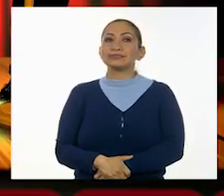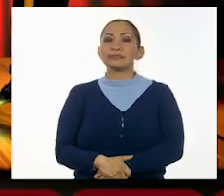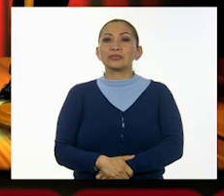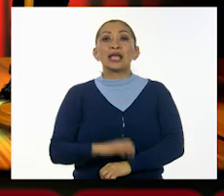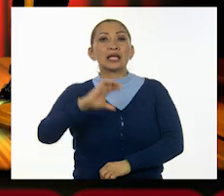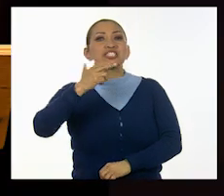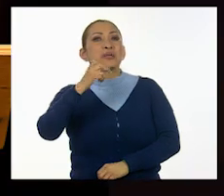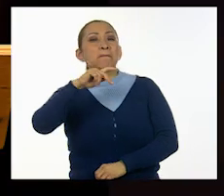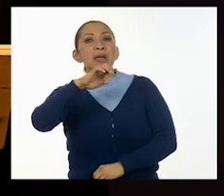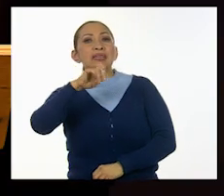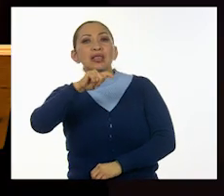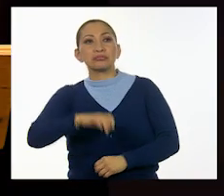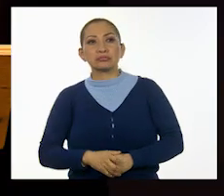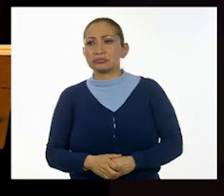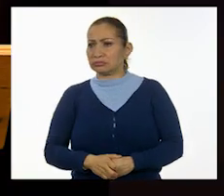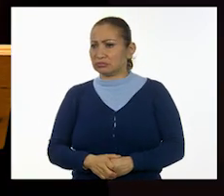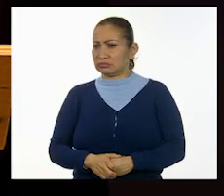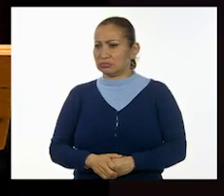Chímpete,